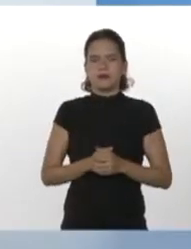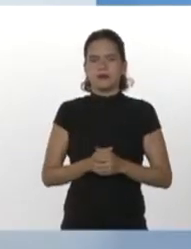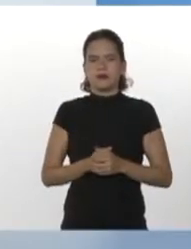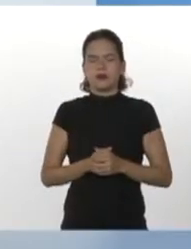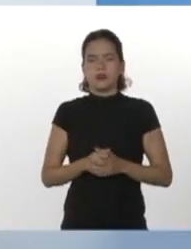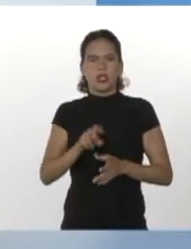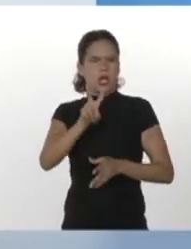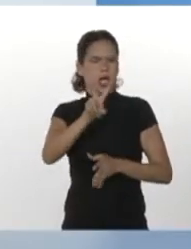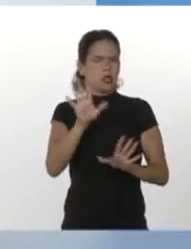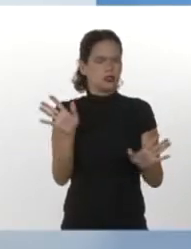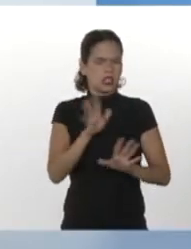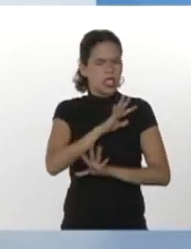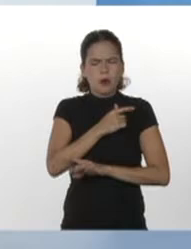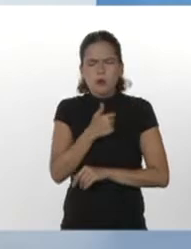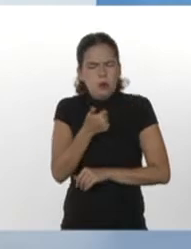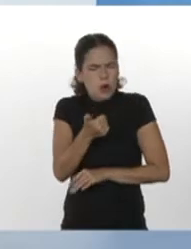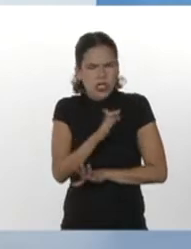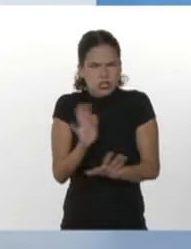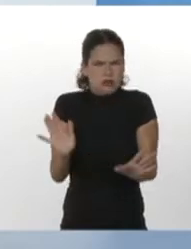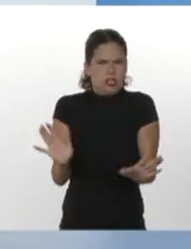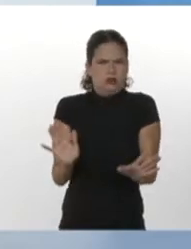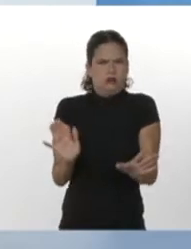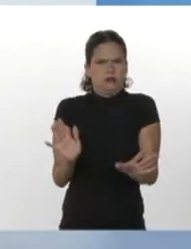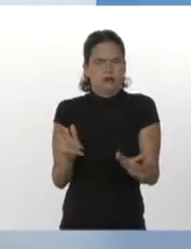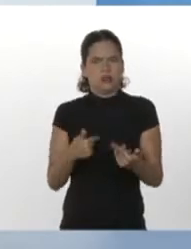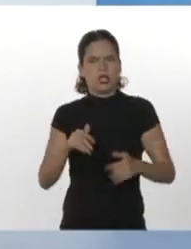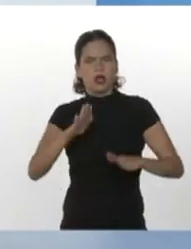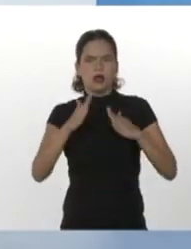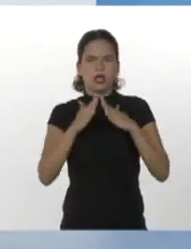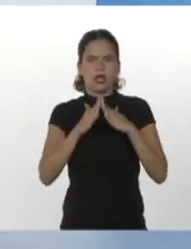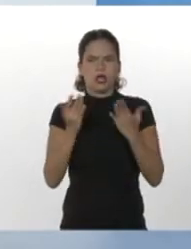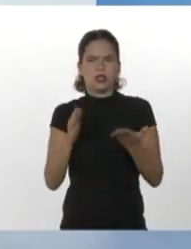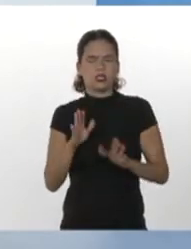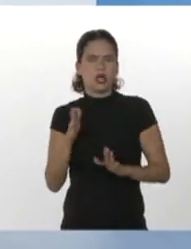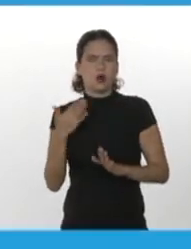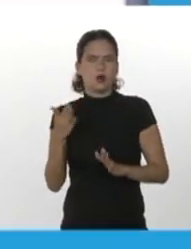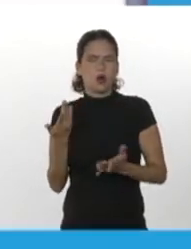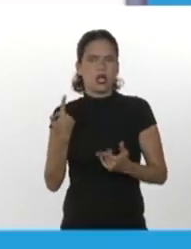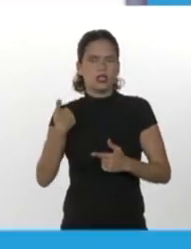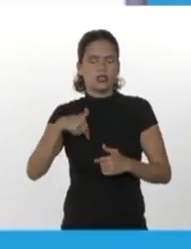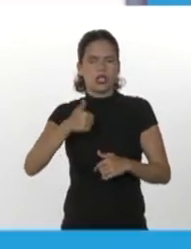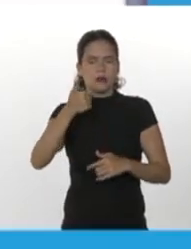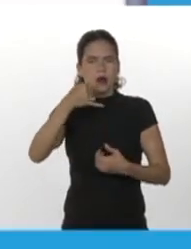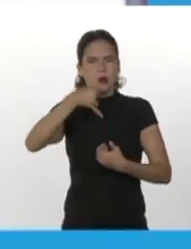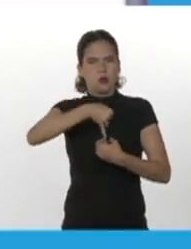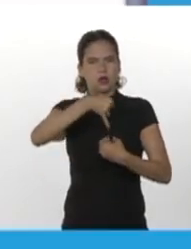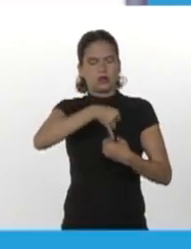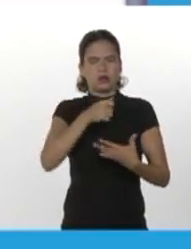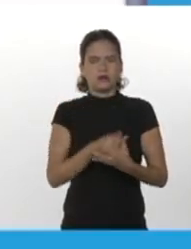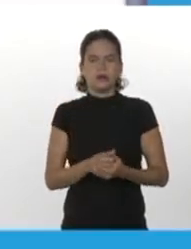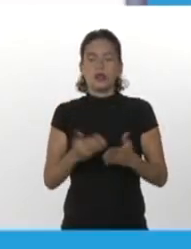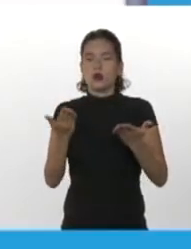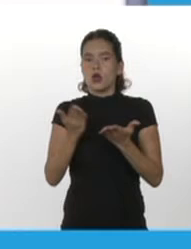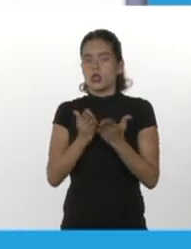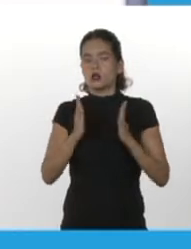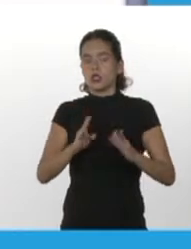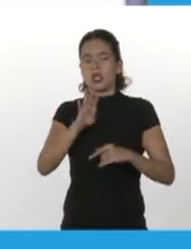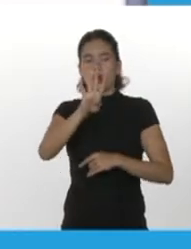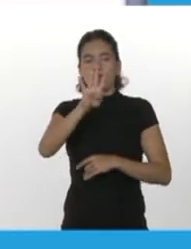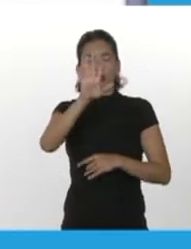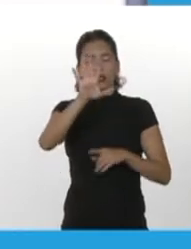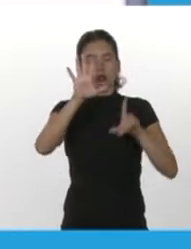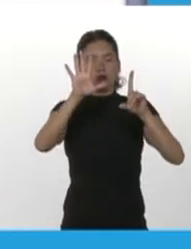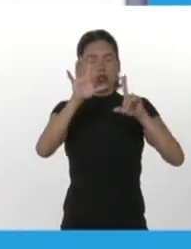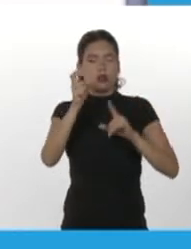cualquiera de las dos opciones sería buenísima. Ok, bueno, pero vamos a ver en casa cuál tiene más votos. Para nuestros estudiantes de cuarto, quinto y